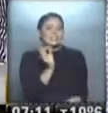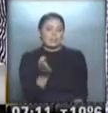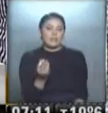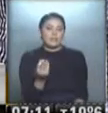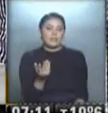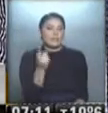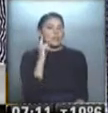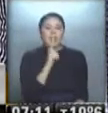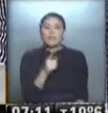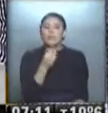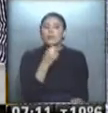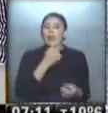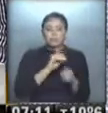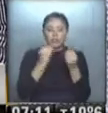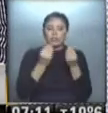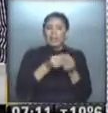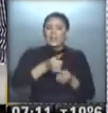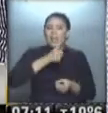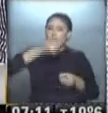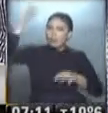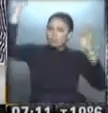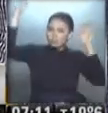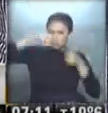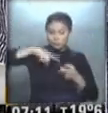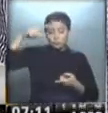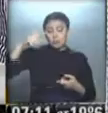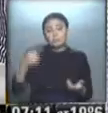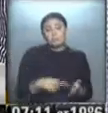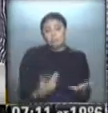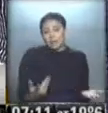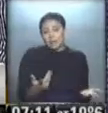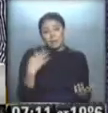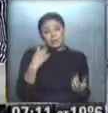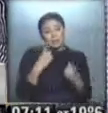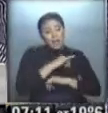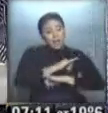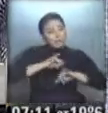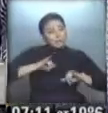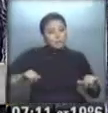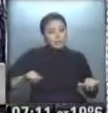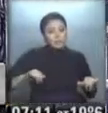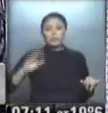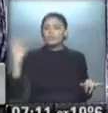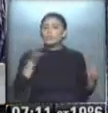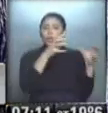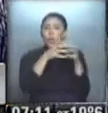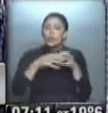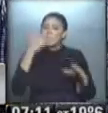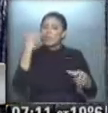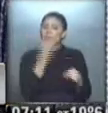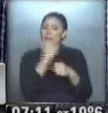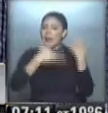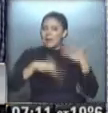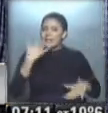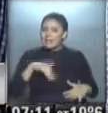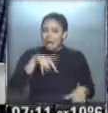de precipitación que vamos a tener, pero obviamente, como corresponde a la alerta, hemos movilizado todos los equipos de emergencia desde hoy